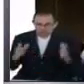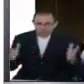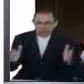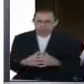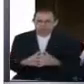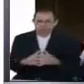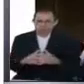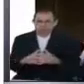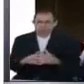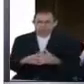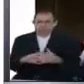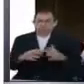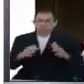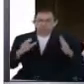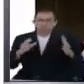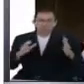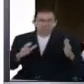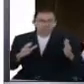Esto es muy importante.